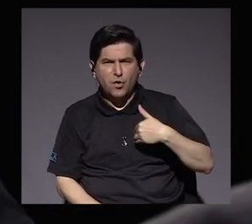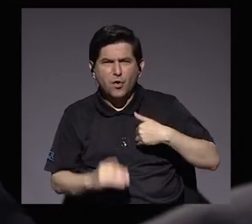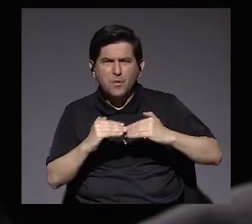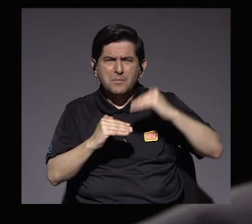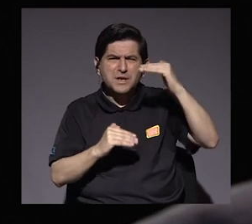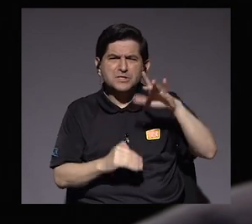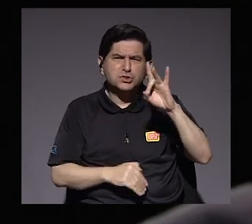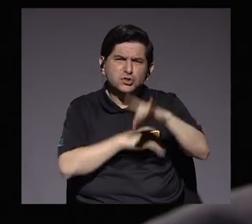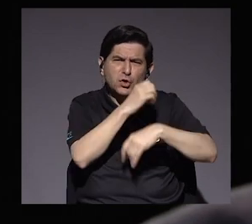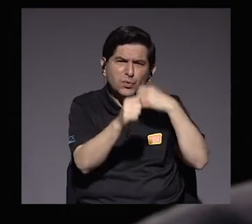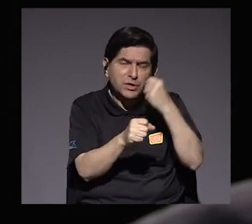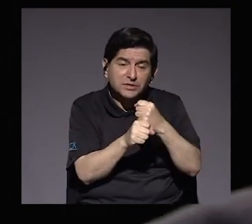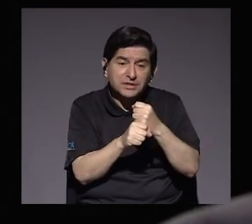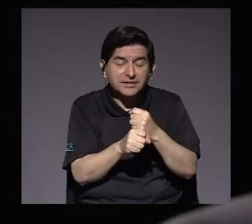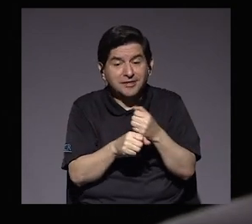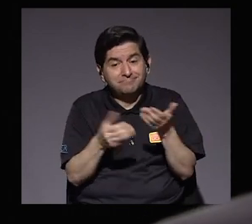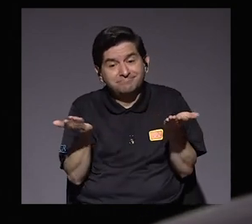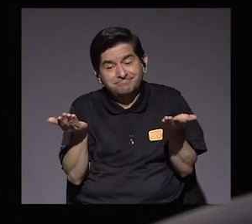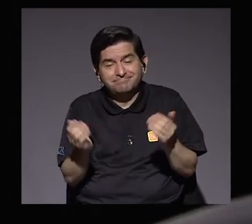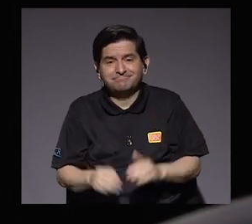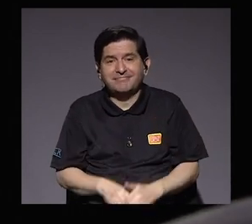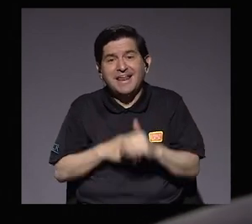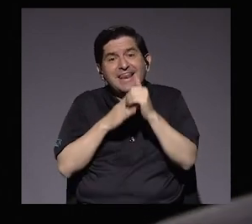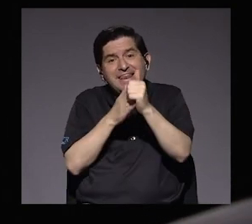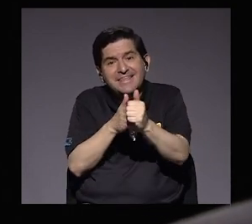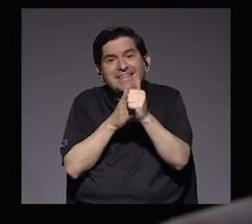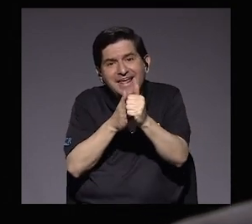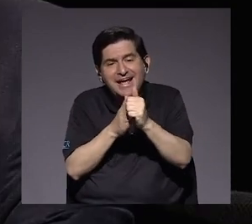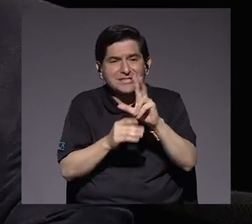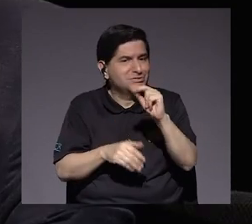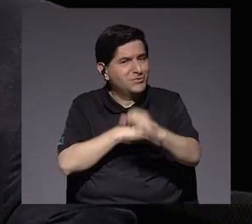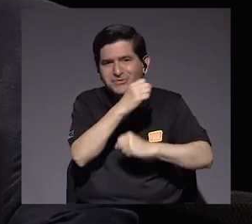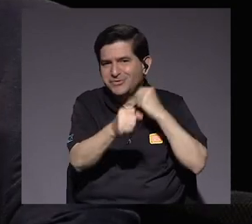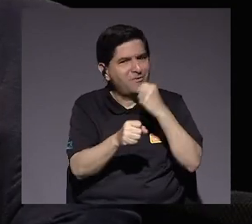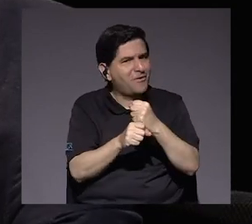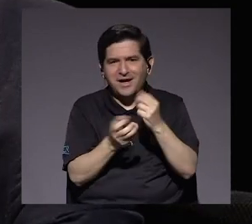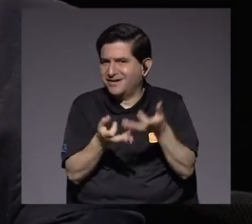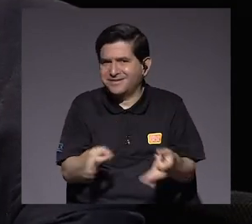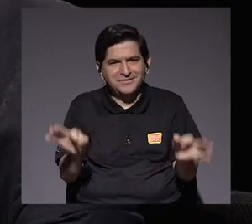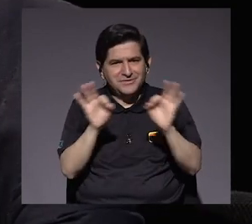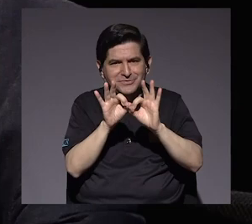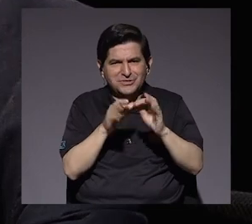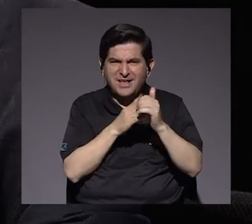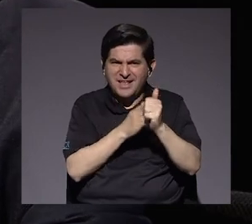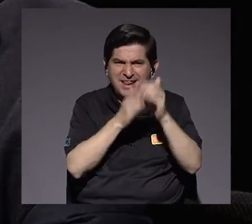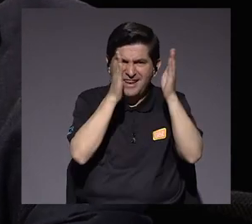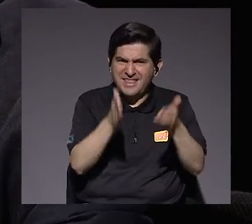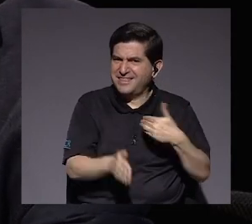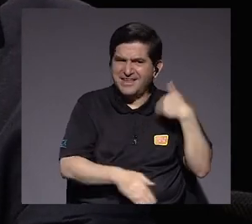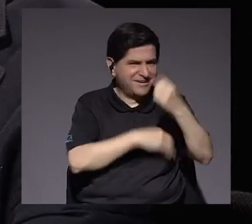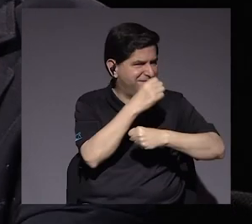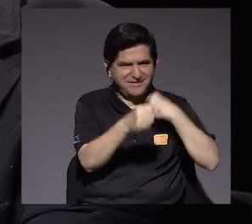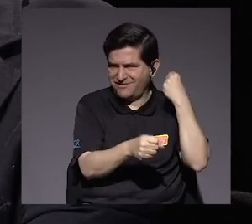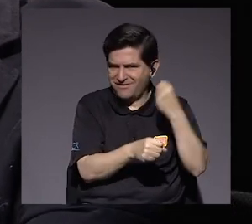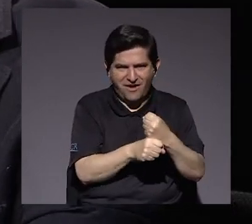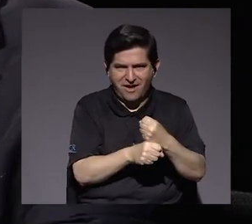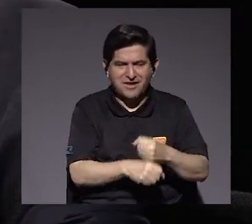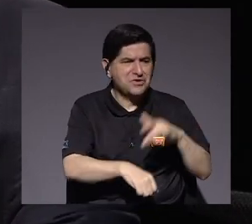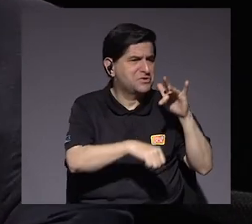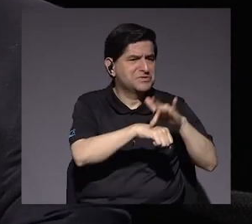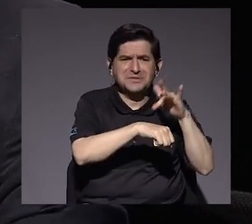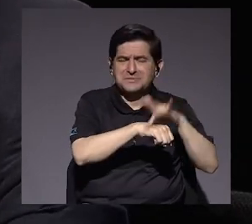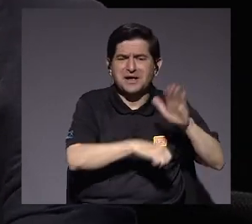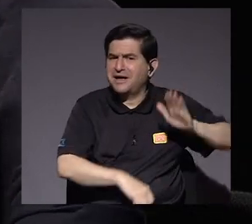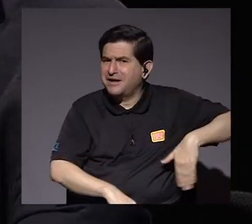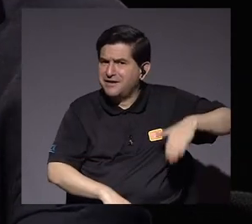de más de 80 años. Bueno, es que eso tiene que ver con el tema del liderazgo, no necesariamente con la edad, ¿verdad? Los líderes no tienen edad, si tempranas